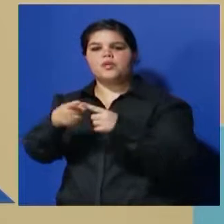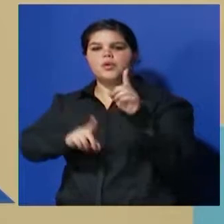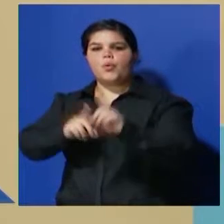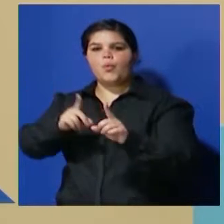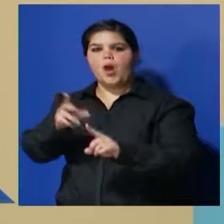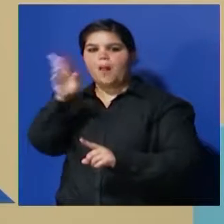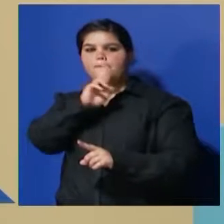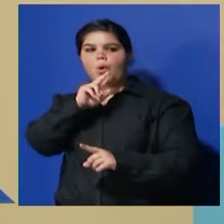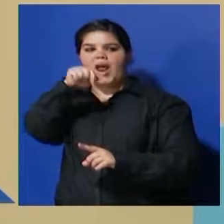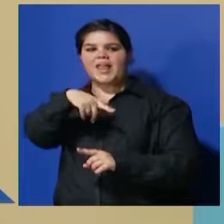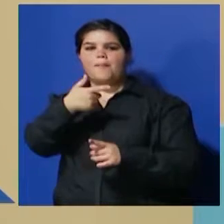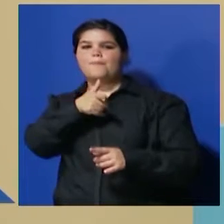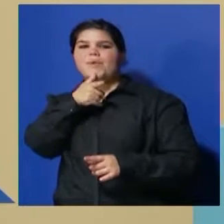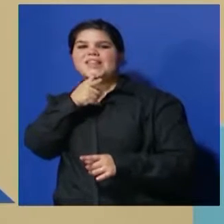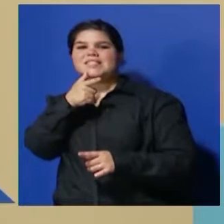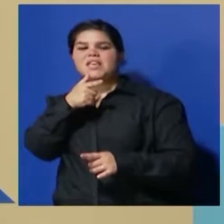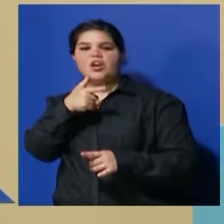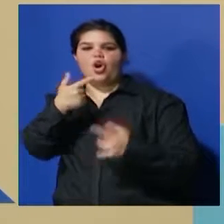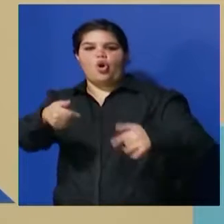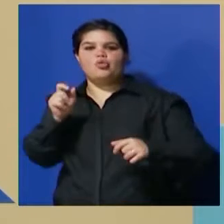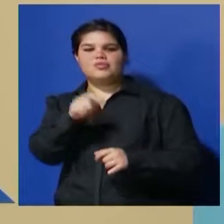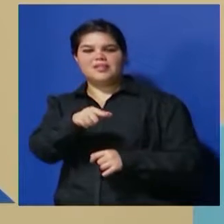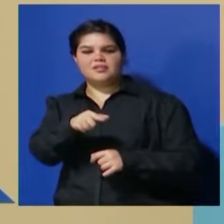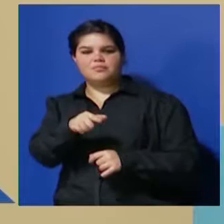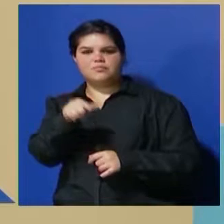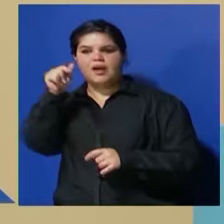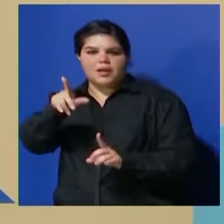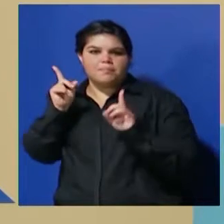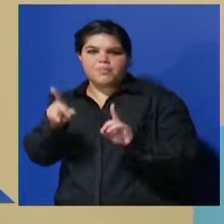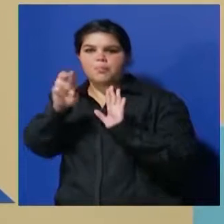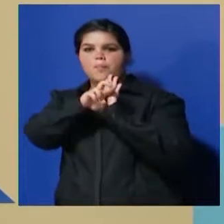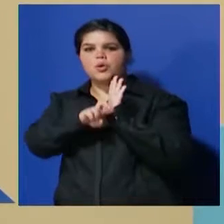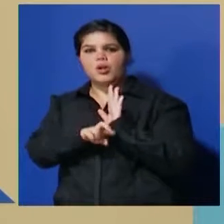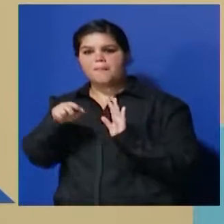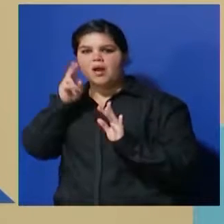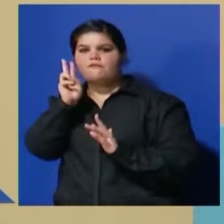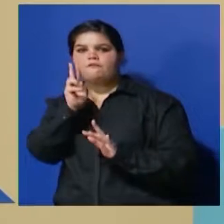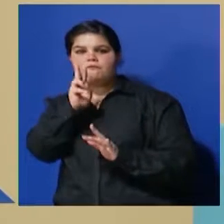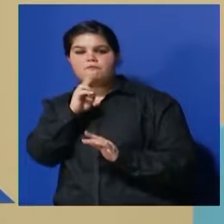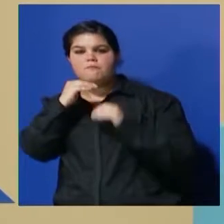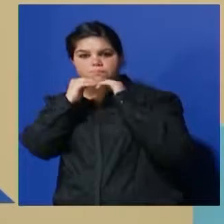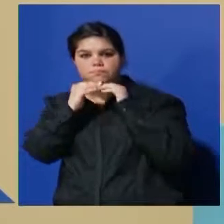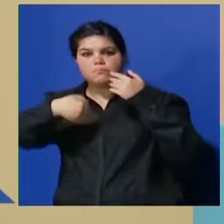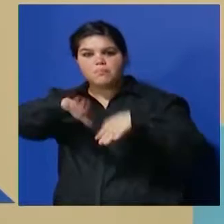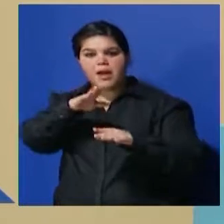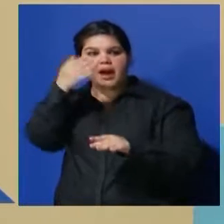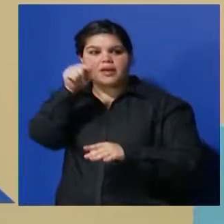mujer, como los programas que más rating tienen son los programas que justamente plantean a las mujeres como un